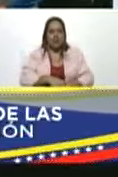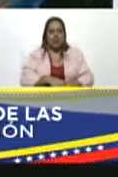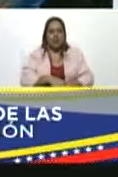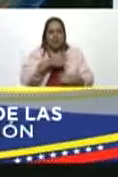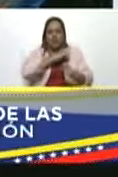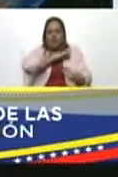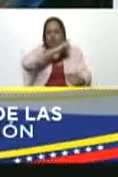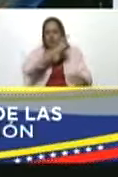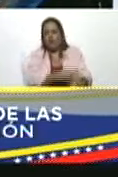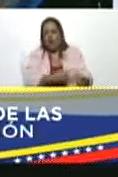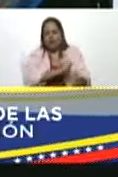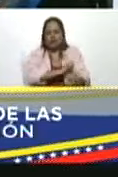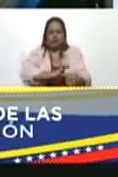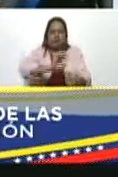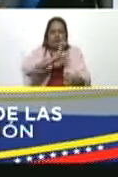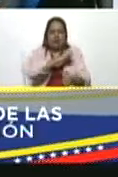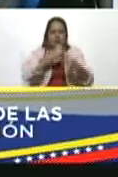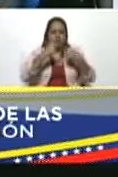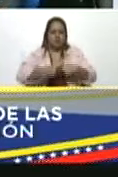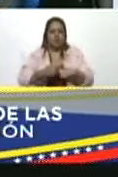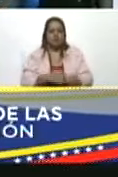energía.